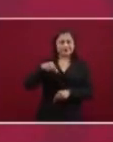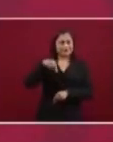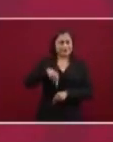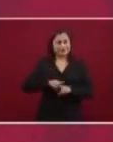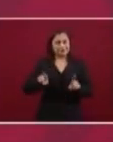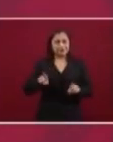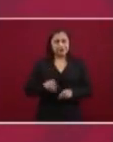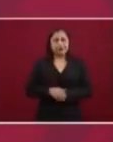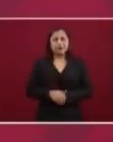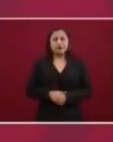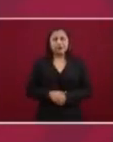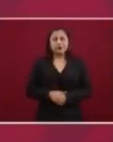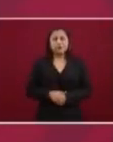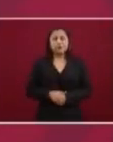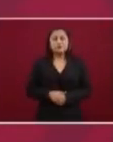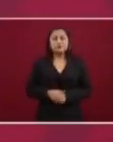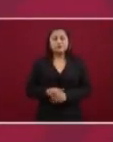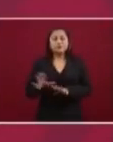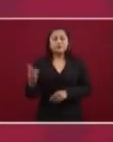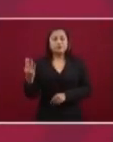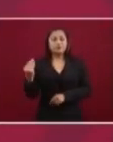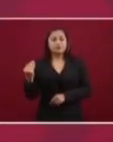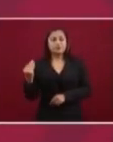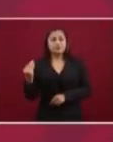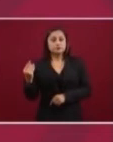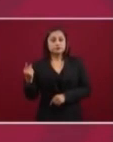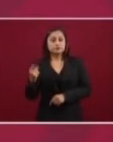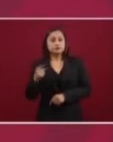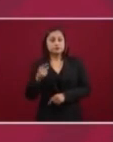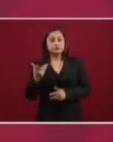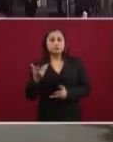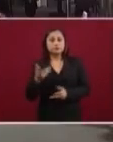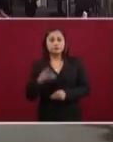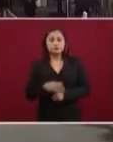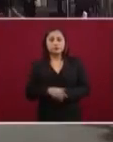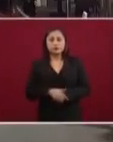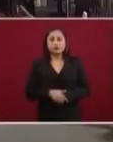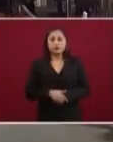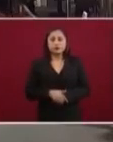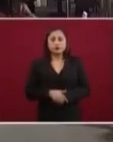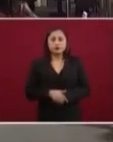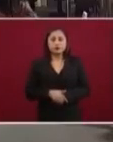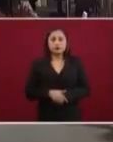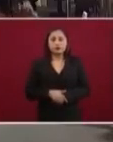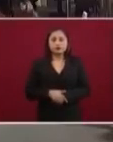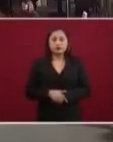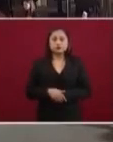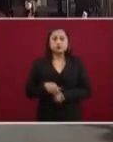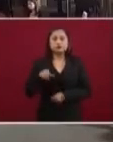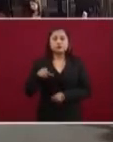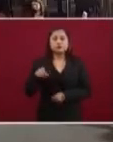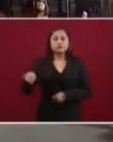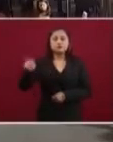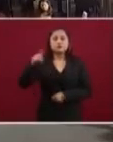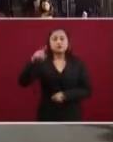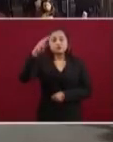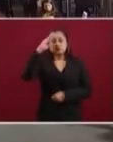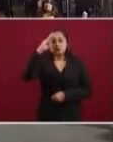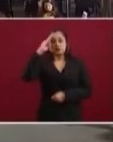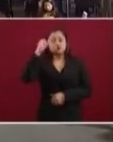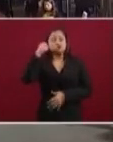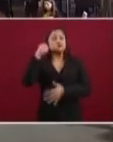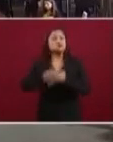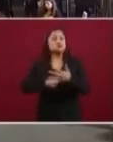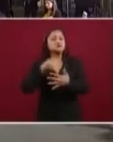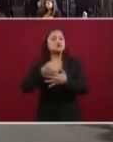tanto comenta y dice y que lo ha estado realizando, ahí están los resultados. Los ingresos no son suficientes para todos los